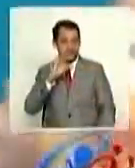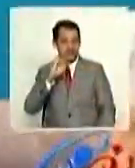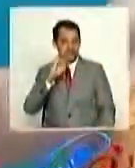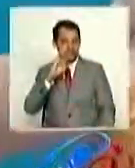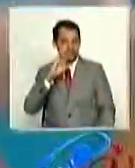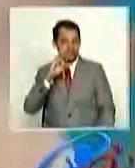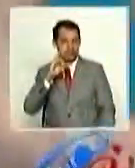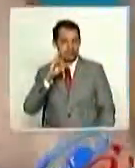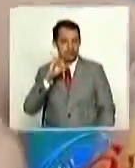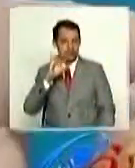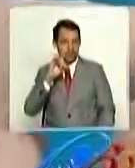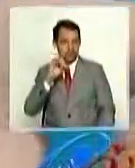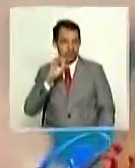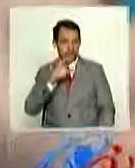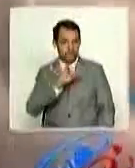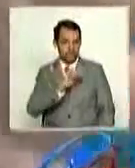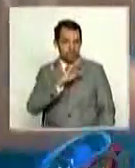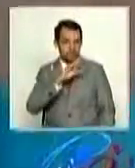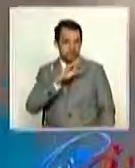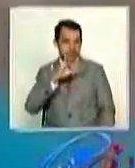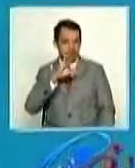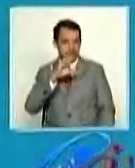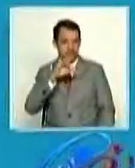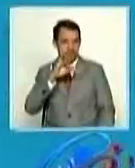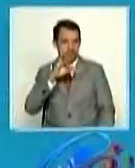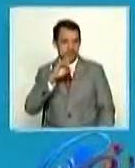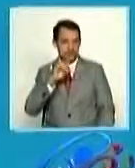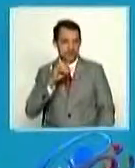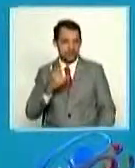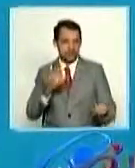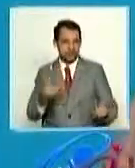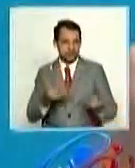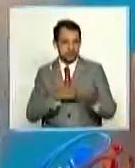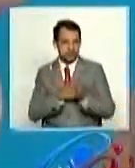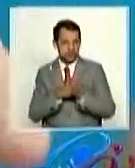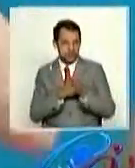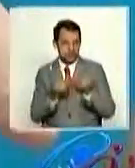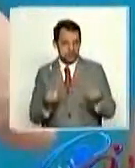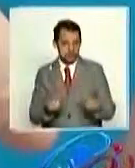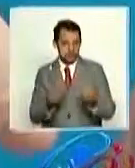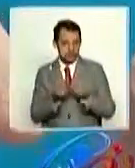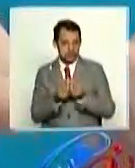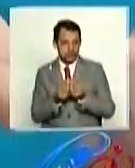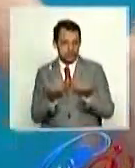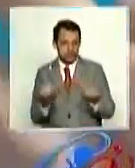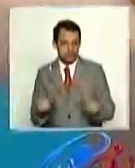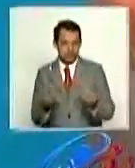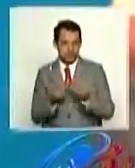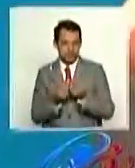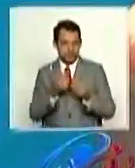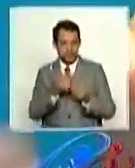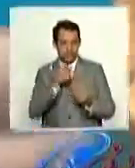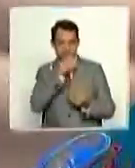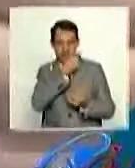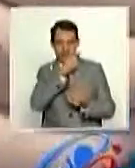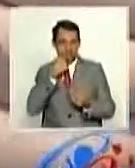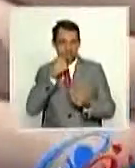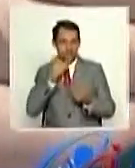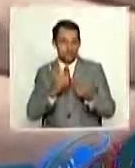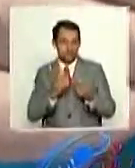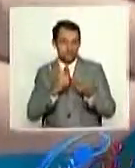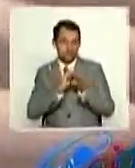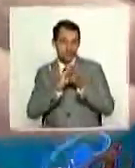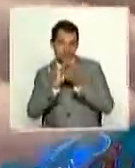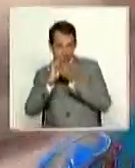con el mismo problema y el mismo agravante que tienen ese metal dentro de la conformación del acrílico, que es el cadmio.